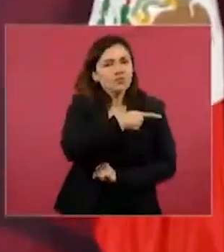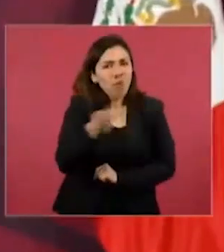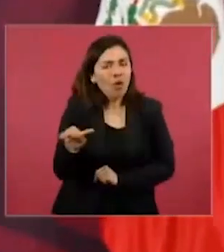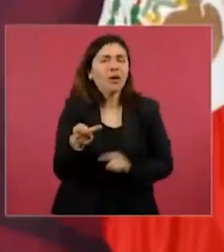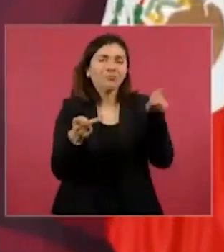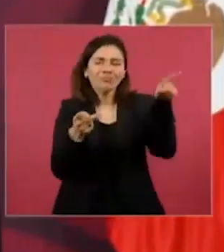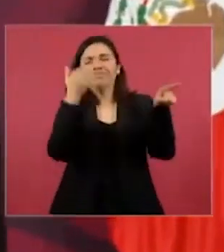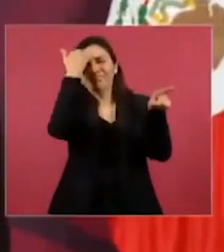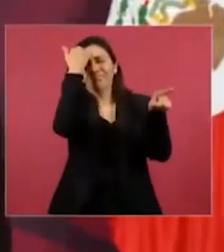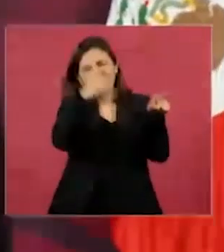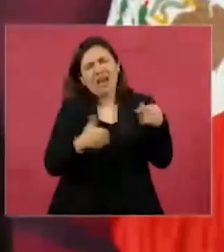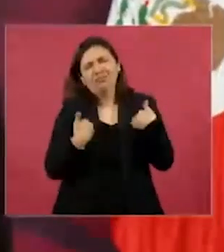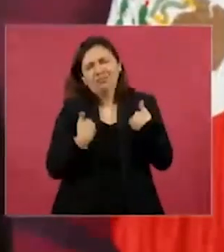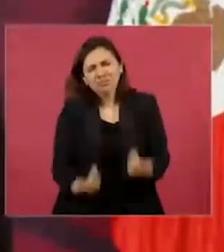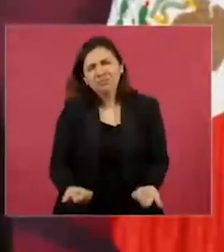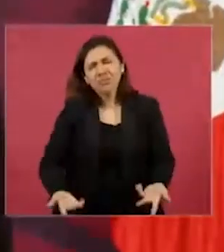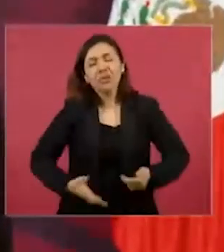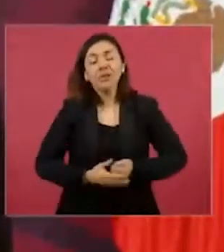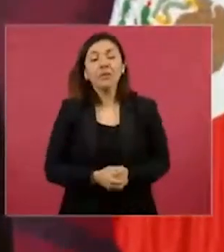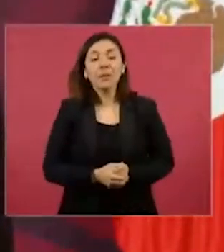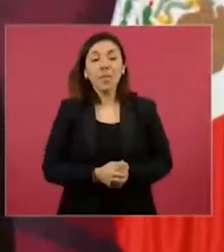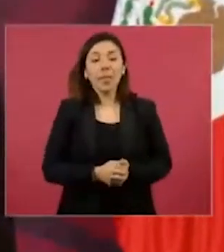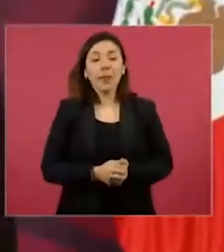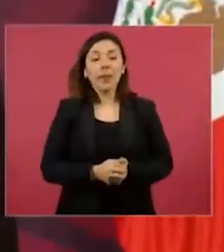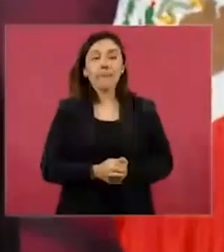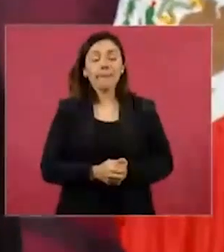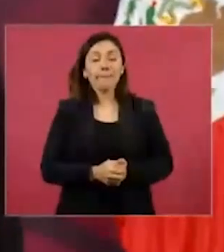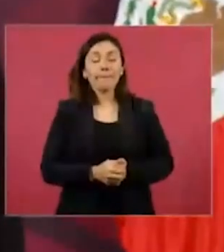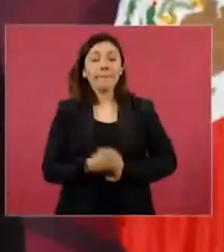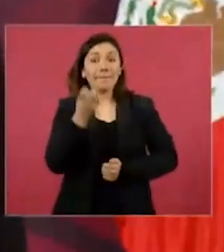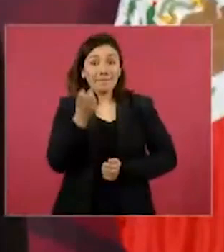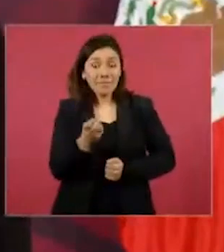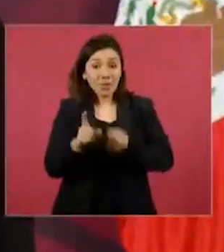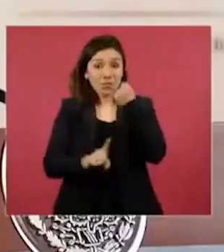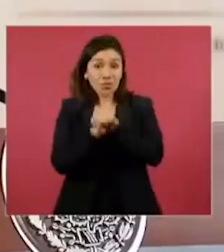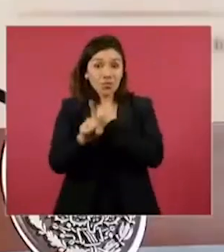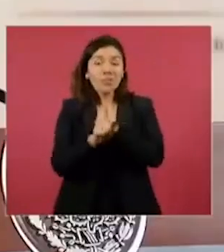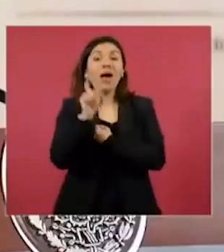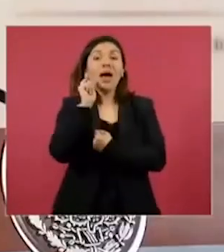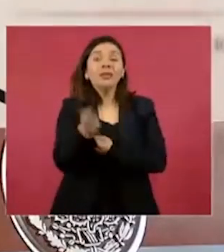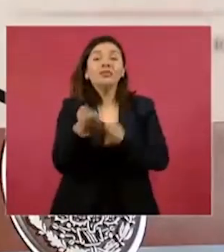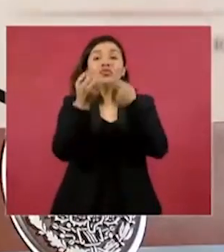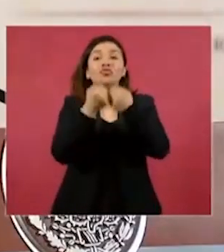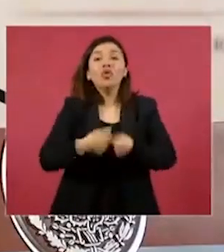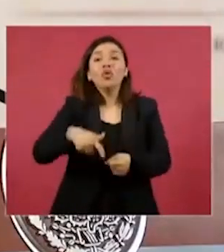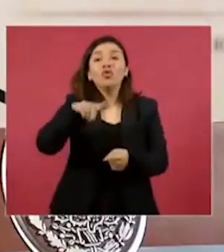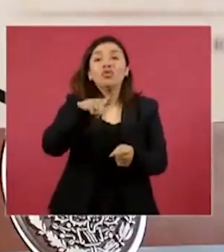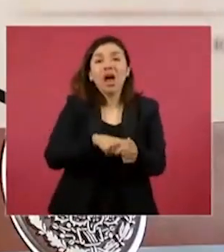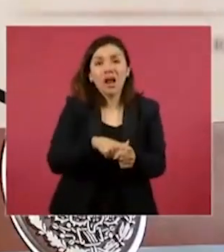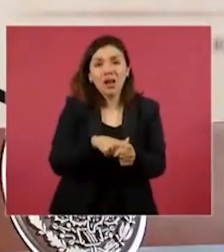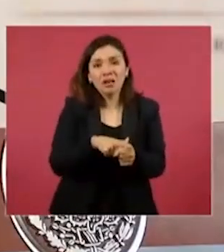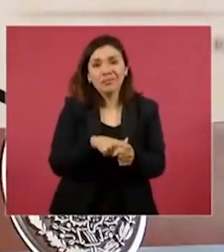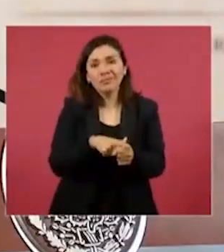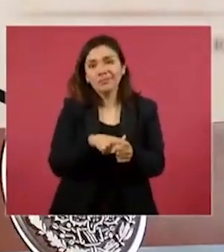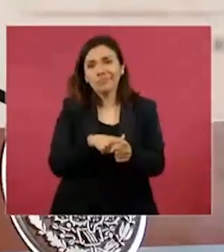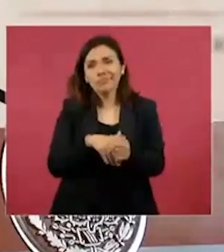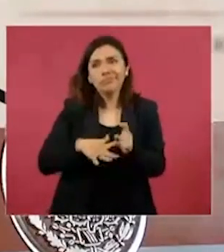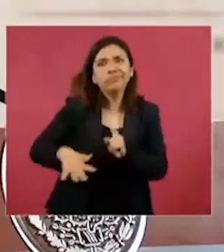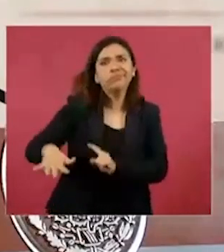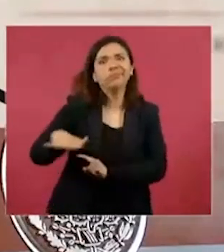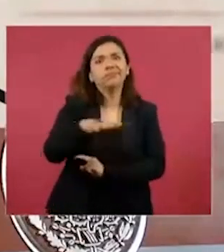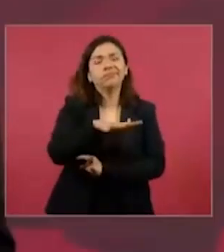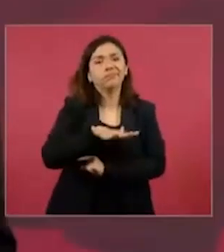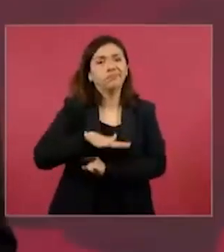positiva en el que se entablaron temas sobre migración y sobre el intercambio económico entre ambos países. Decía el